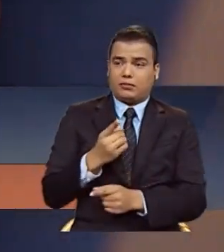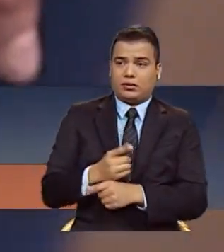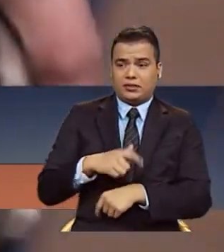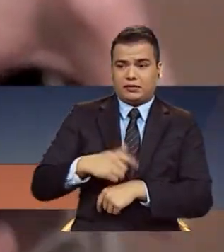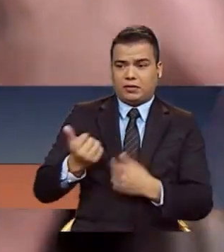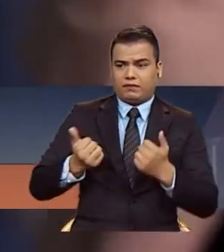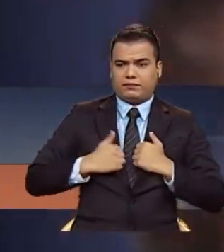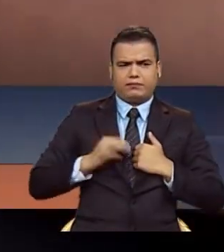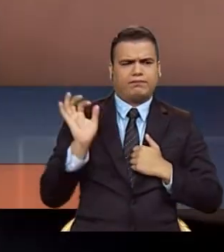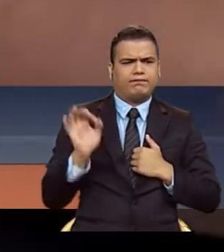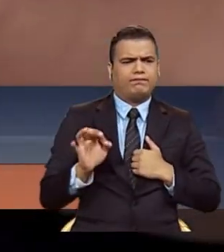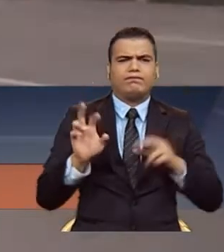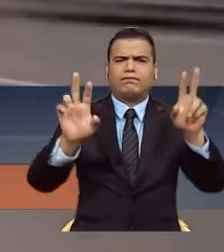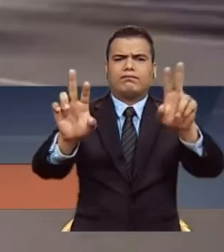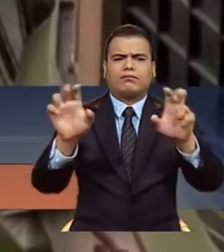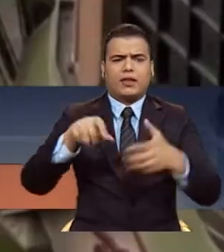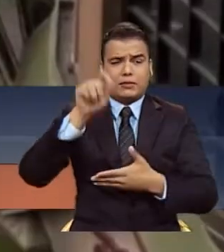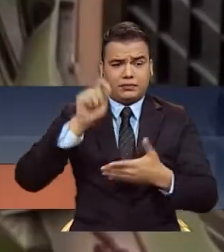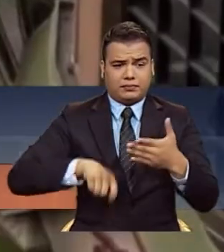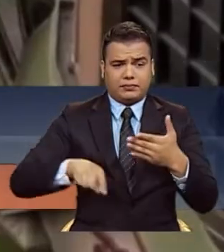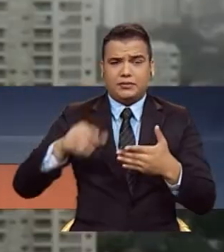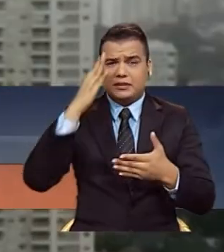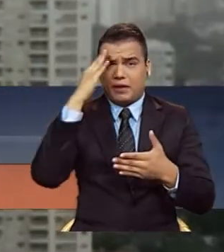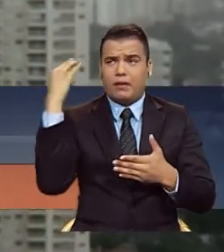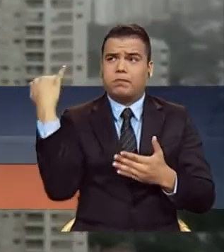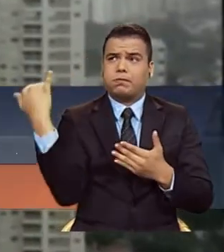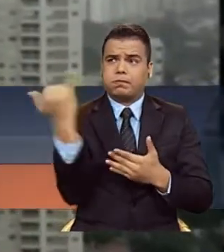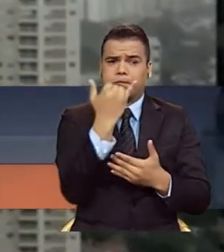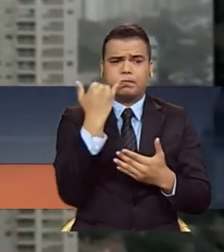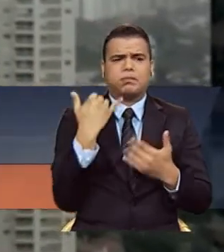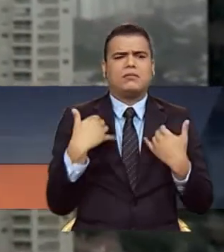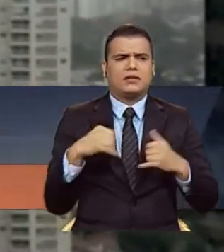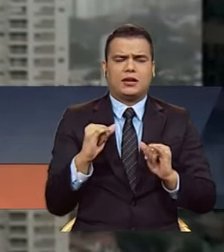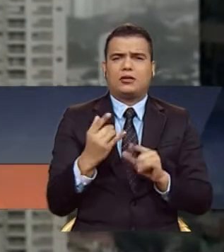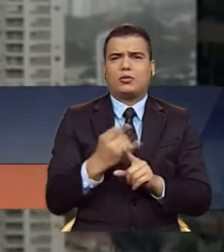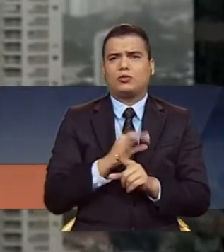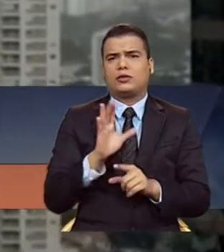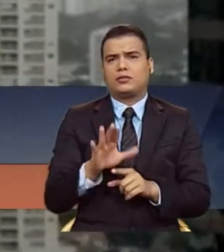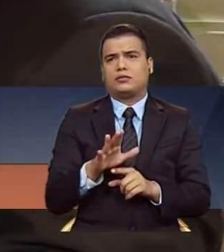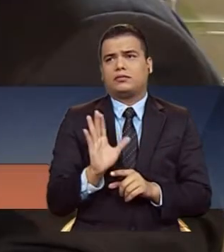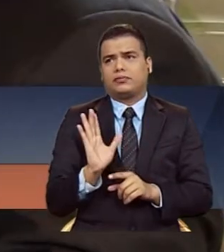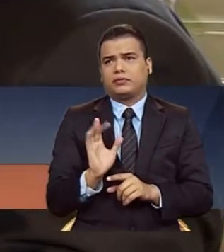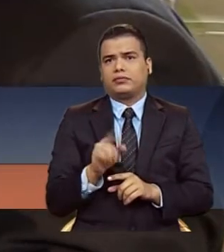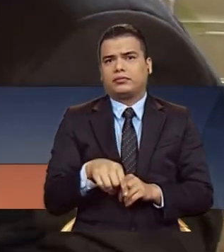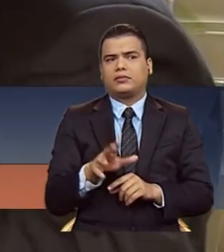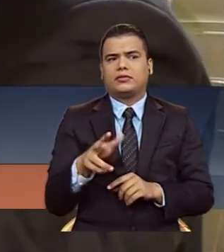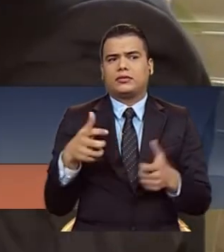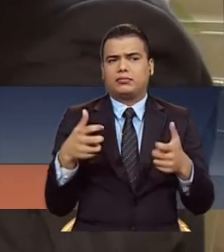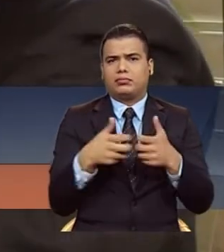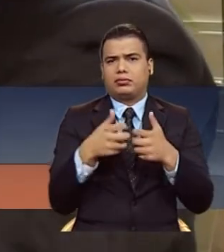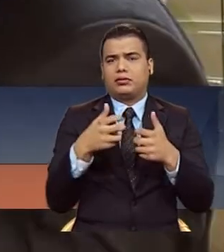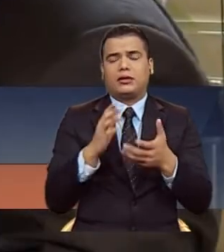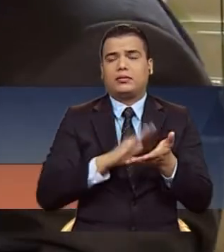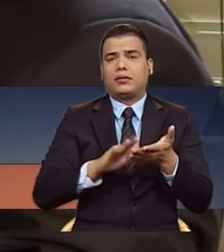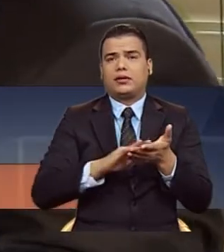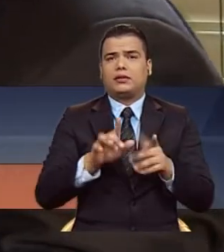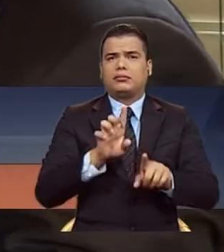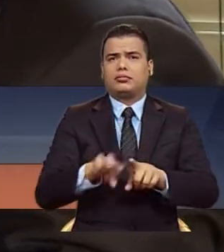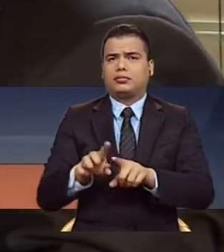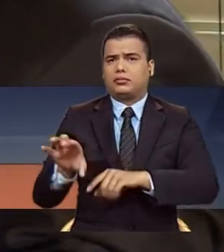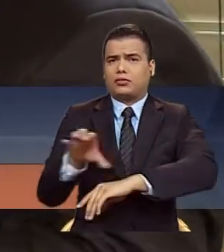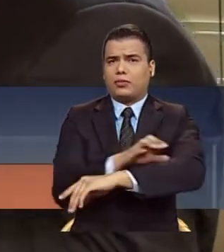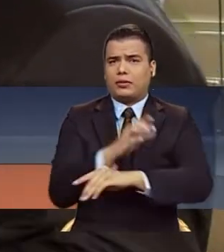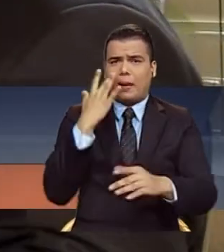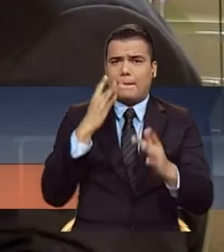tiempo y el tema electrónico ya es una cultura que ha ido entrando. Bueno, las millennials todo lo manejan electrónicamente, pero ya las demás